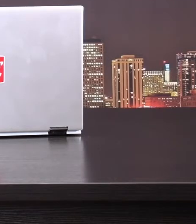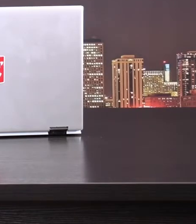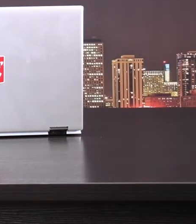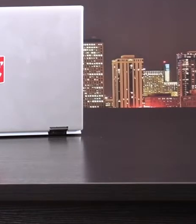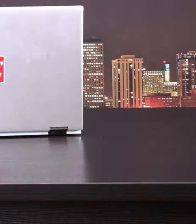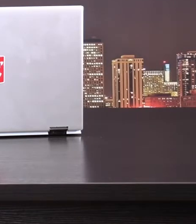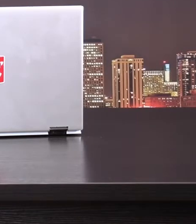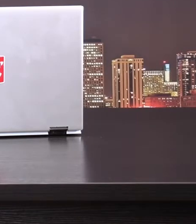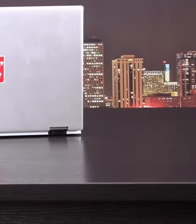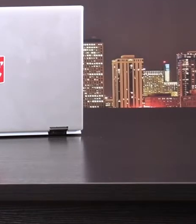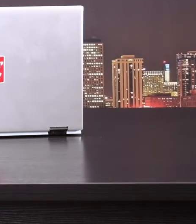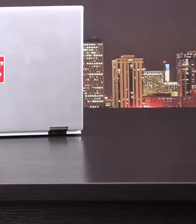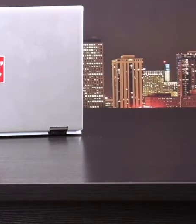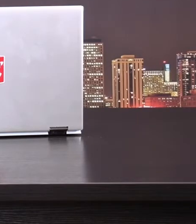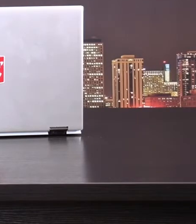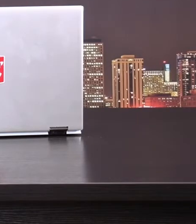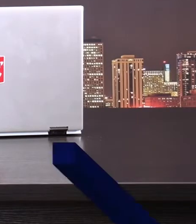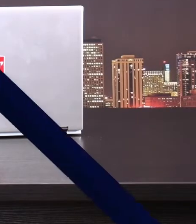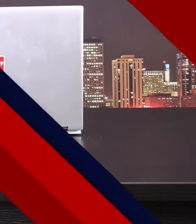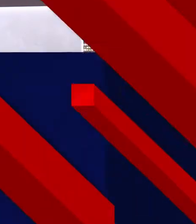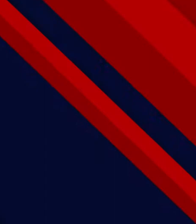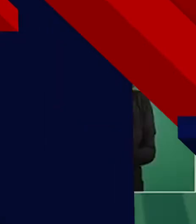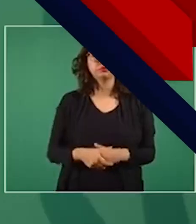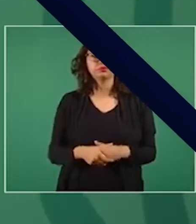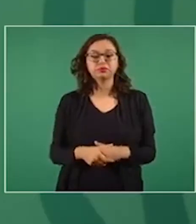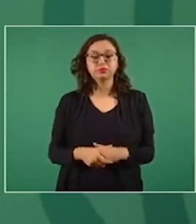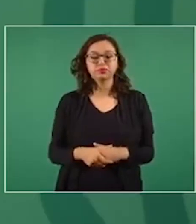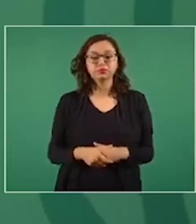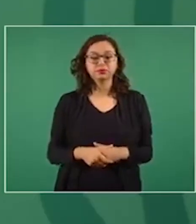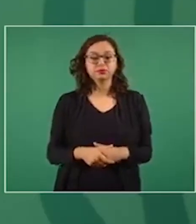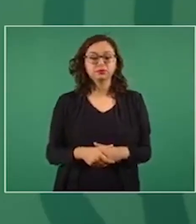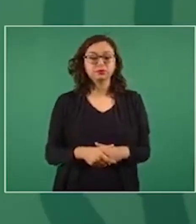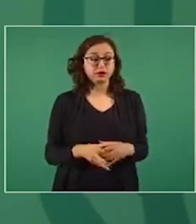después de nosotros aseveró no